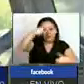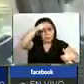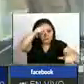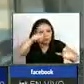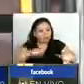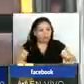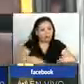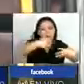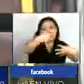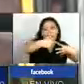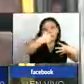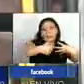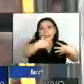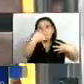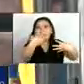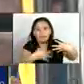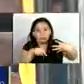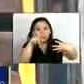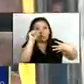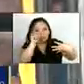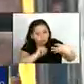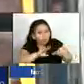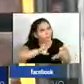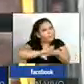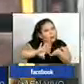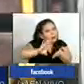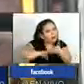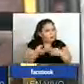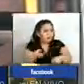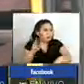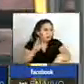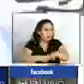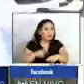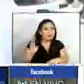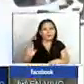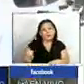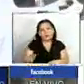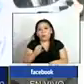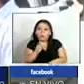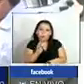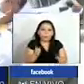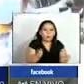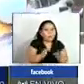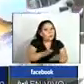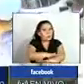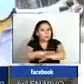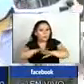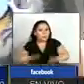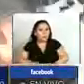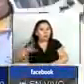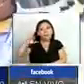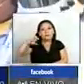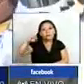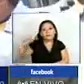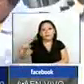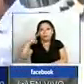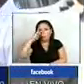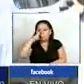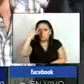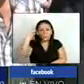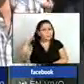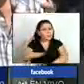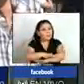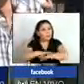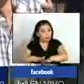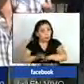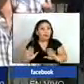Ley Transitoria para la Estabilidad de la Tarifa del Servicio Público Colectivo venció el pasado 30 de junio de 2020. Es por